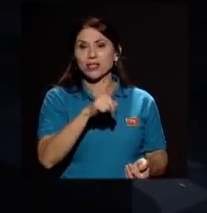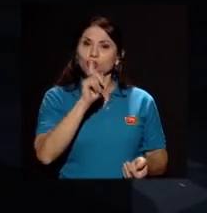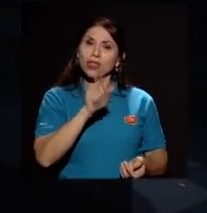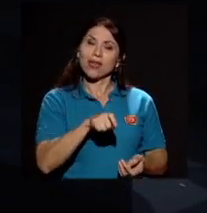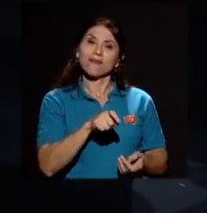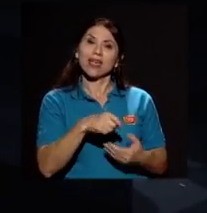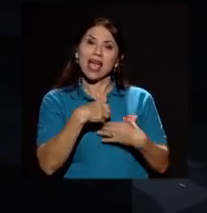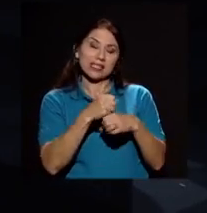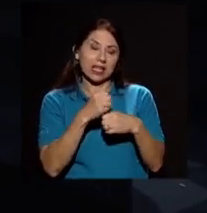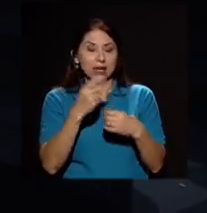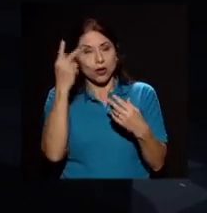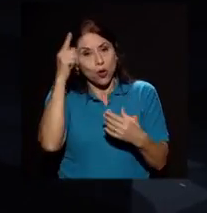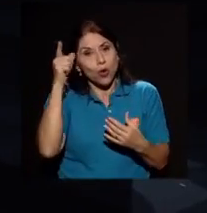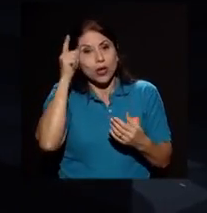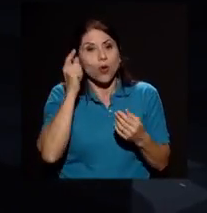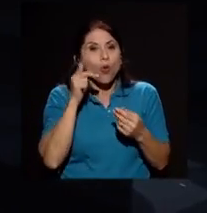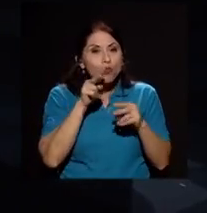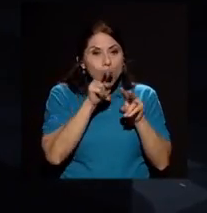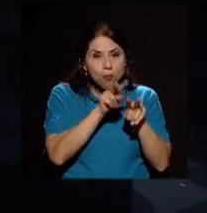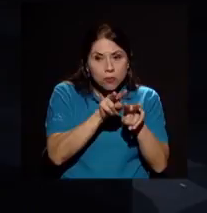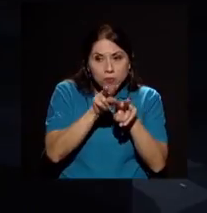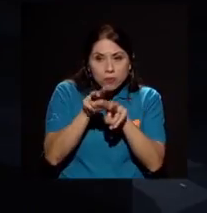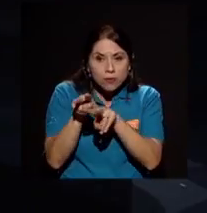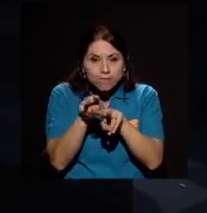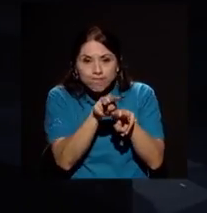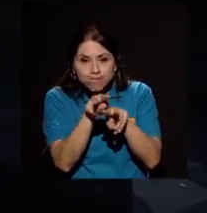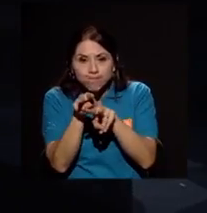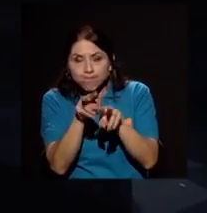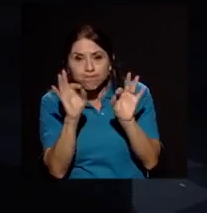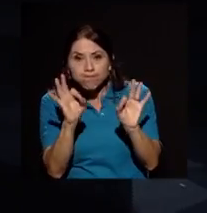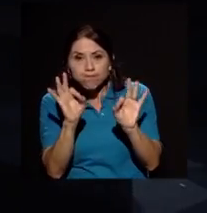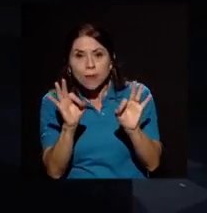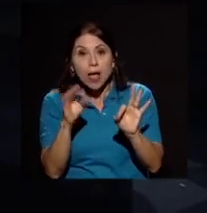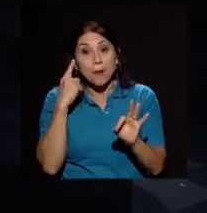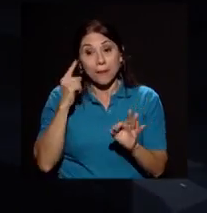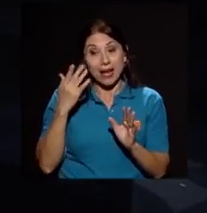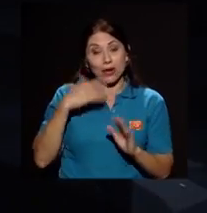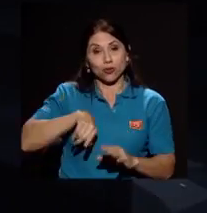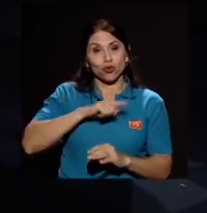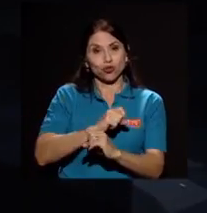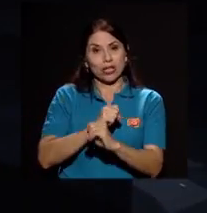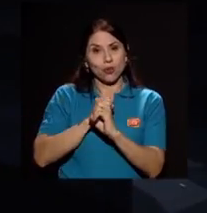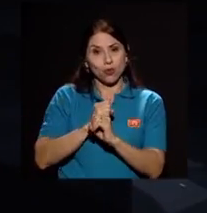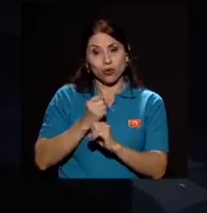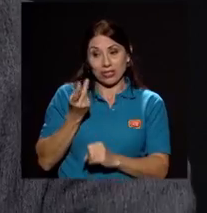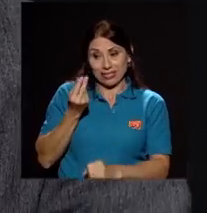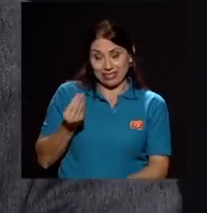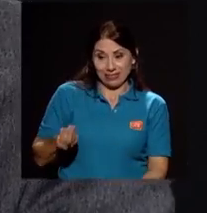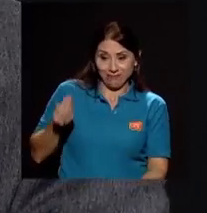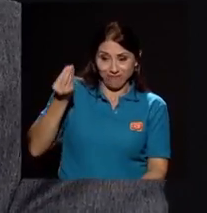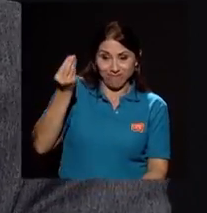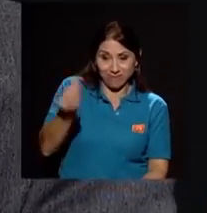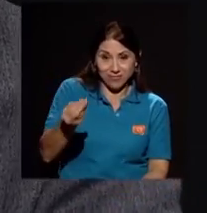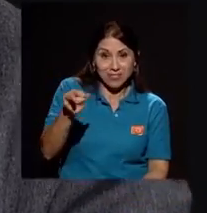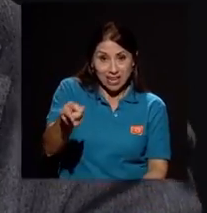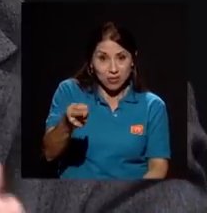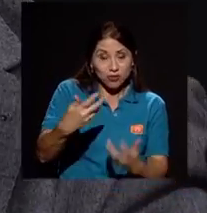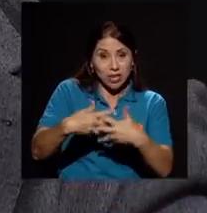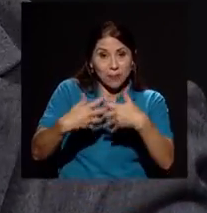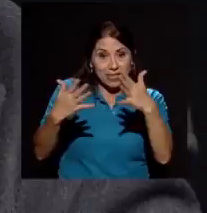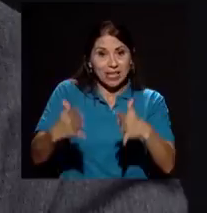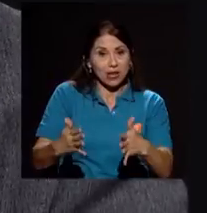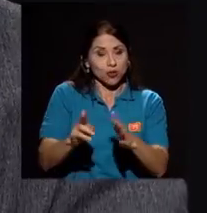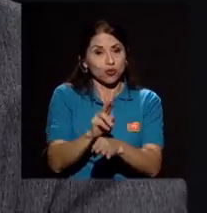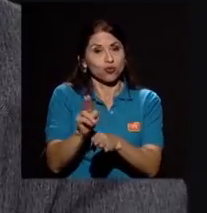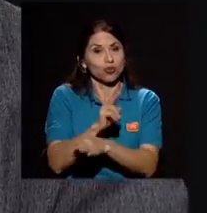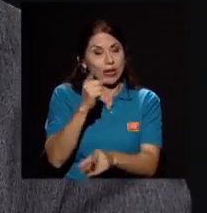auditoría a garantizarnos de que los recursos una vez que se le dan a los empresarios ellos -en correctamente eso es una idea otras